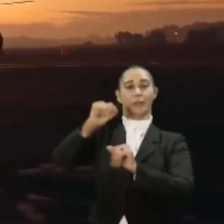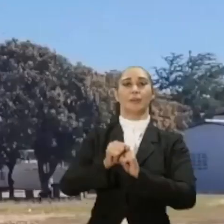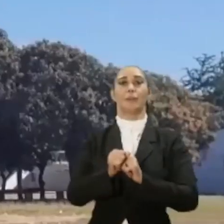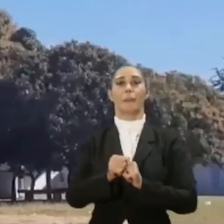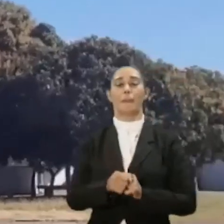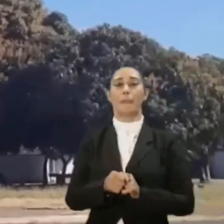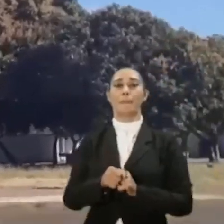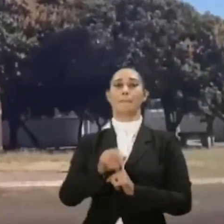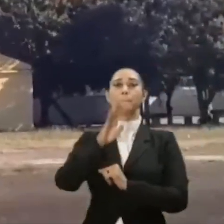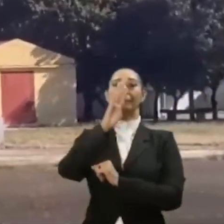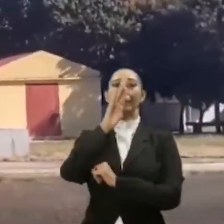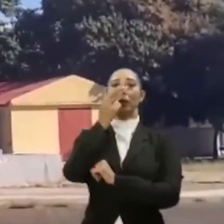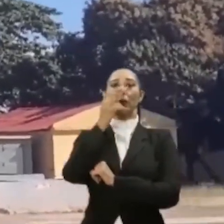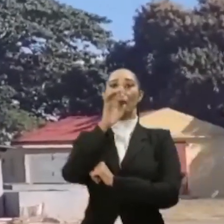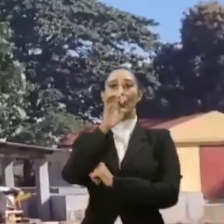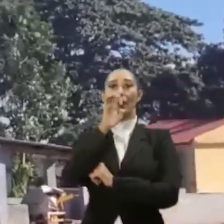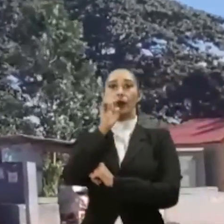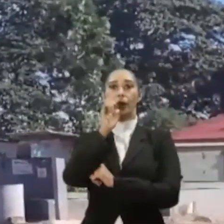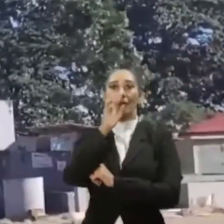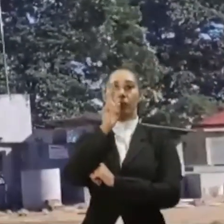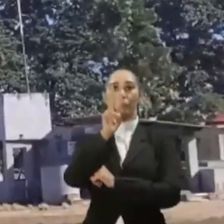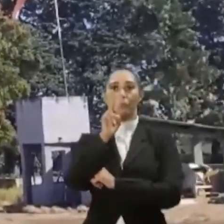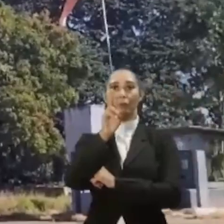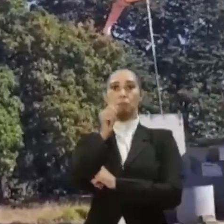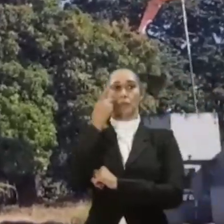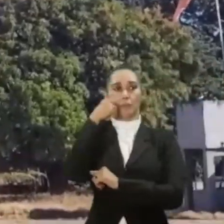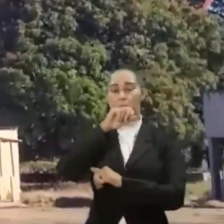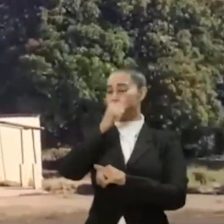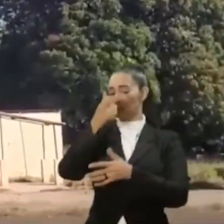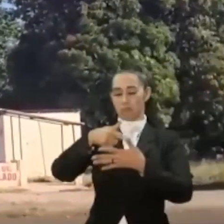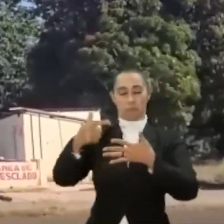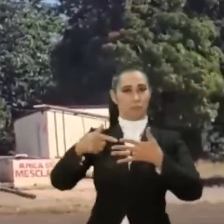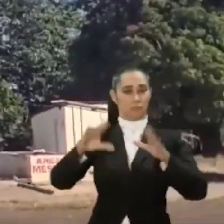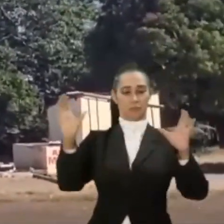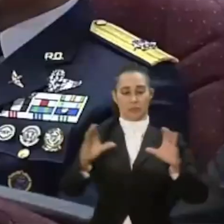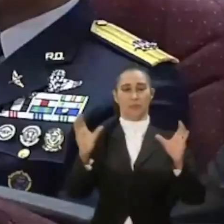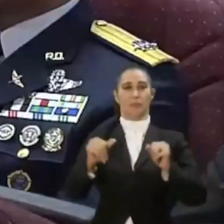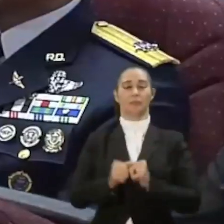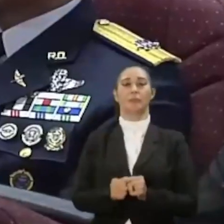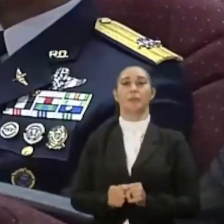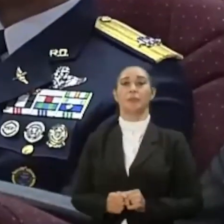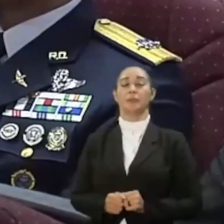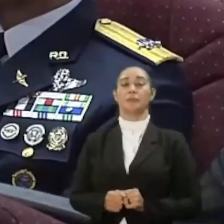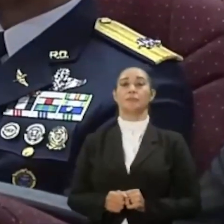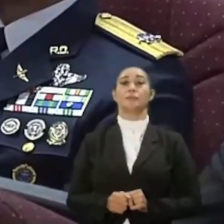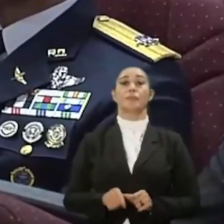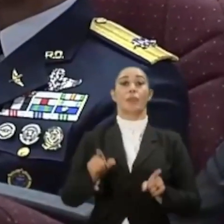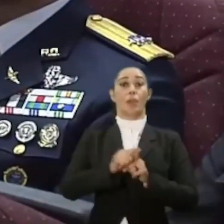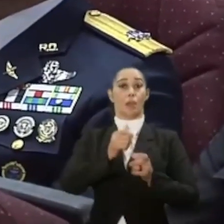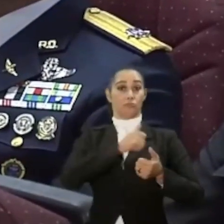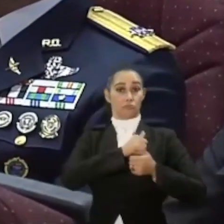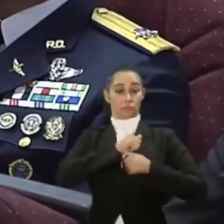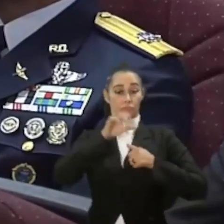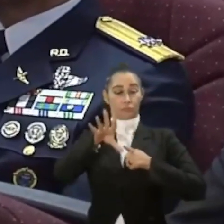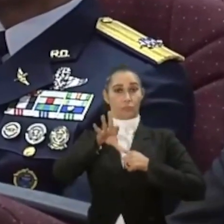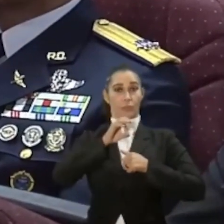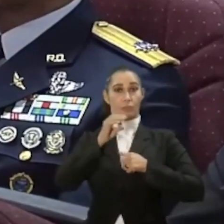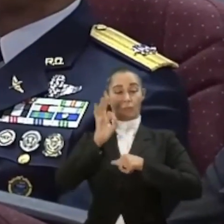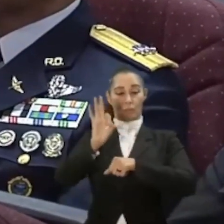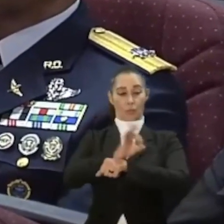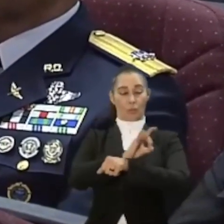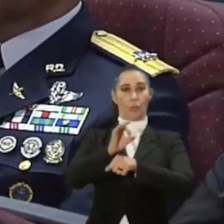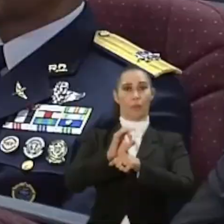Bell UH-Huey 2 para múltiples misiones. Por su parte, la Armada adquirió un guardacosta de